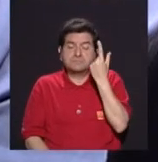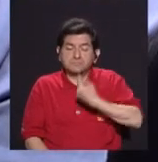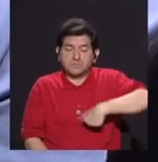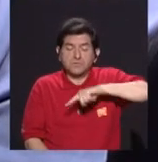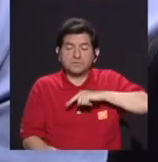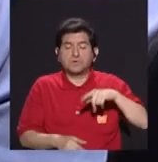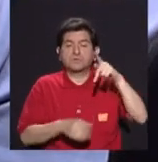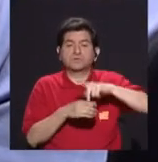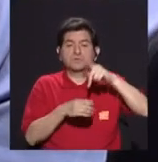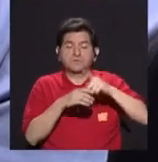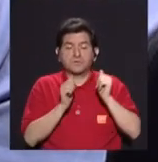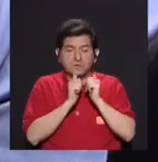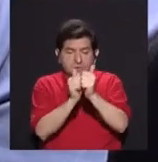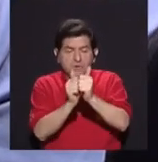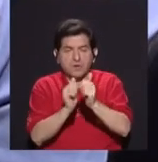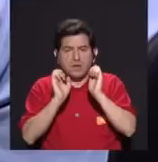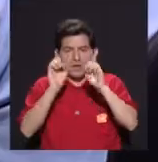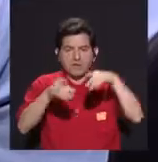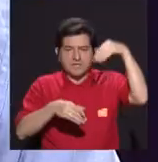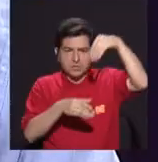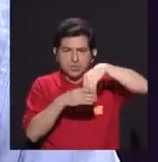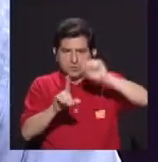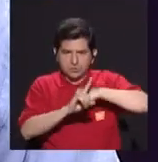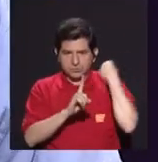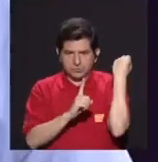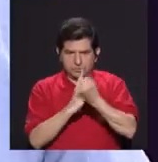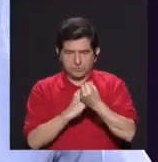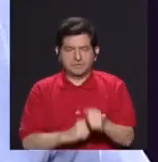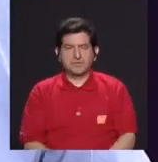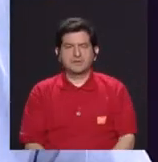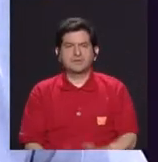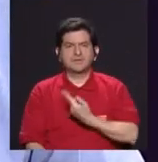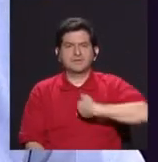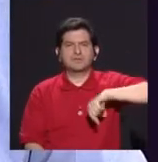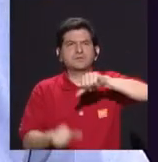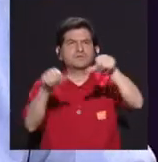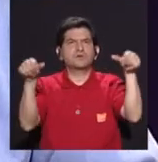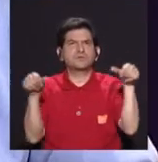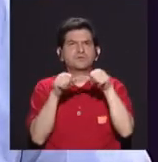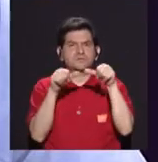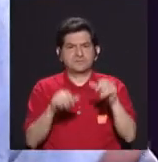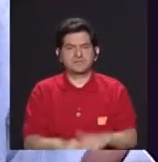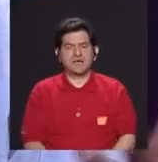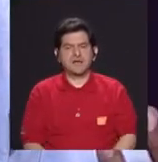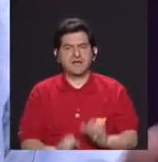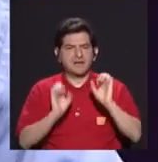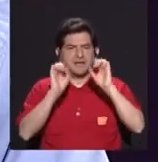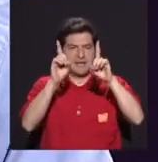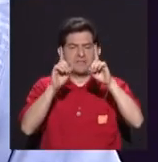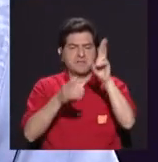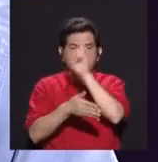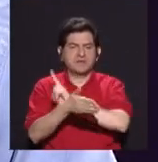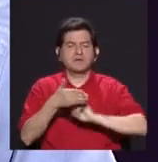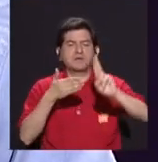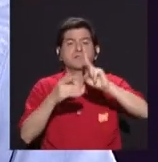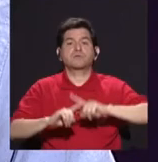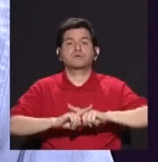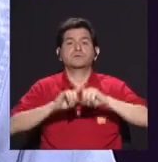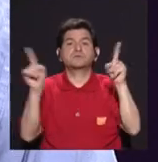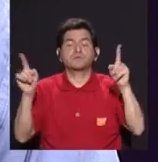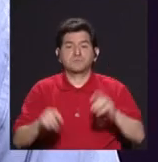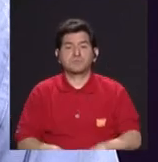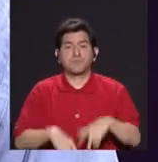copartícipes de una educación en la sociedad nosotros estamos en el ámbito de la academia de la educación superior pero